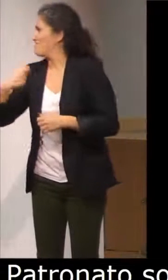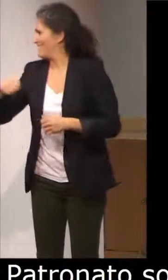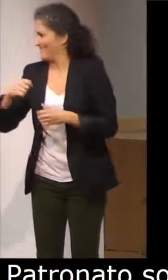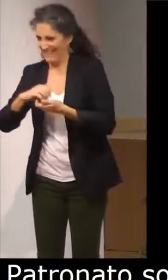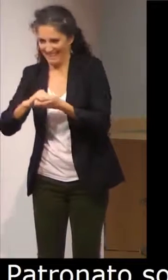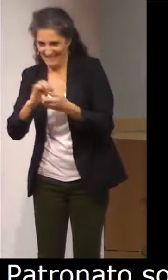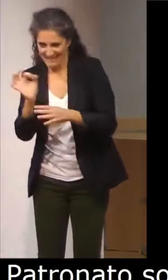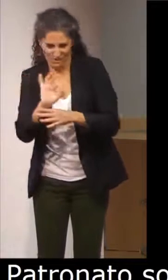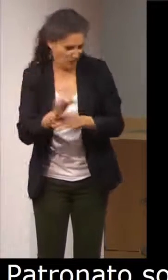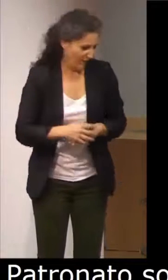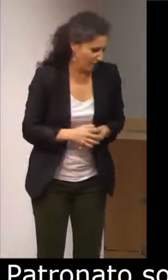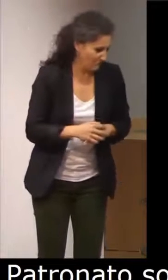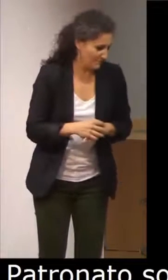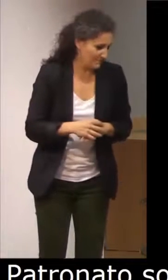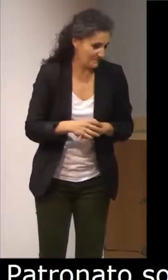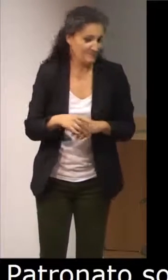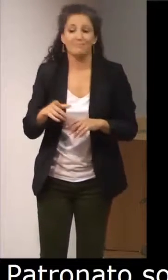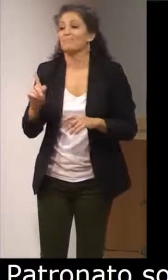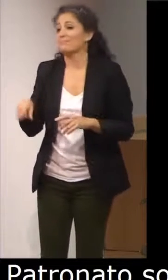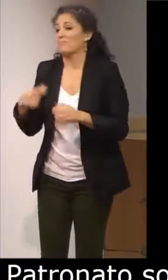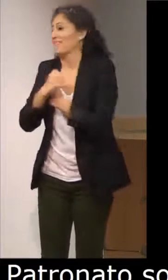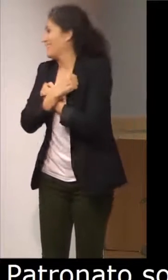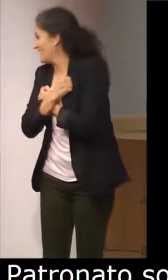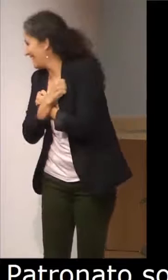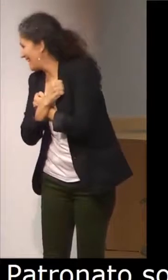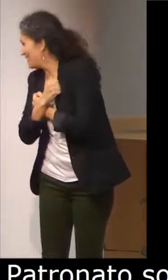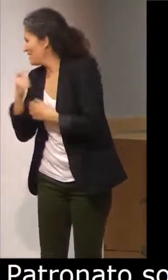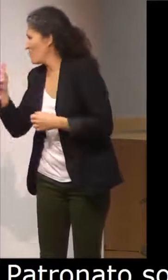mi Concha Díaz, presidenta de la CNSA y su fundación,